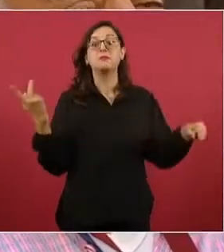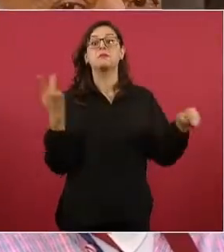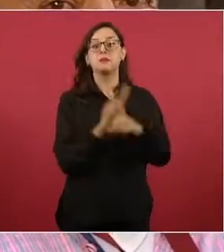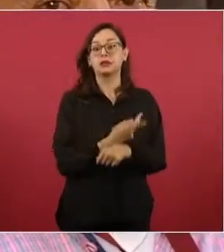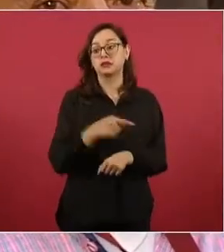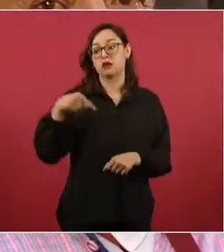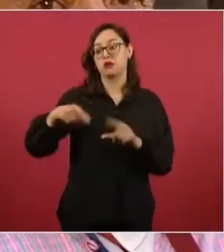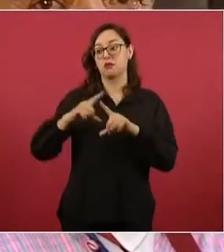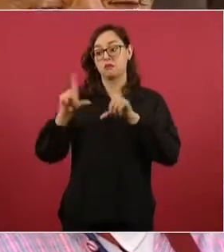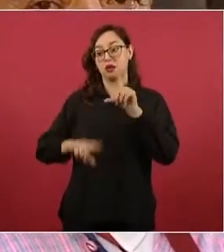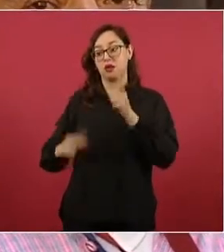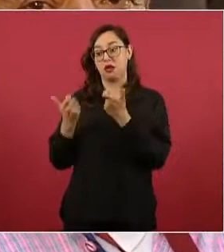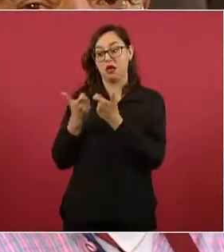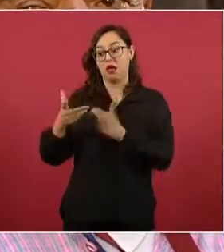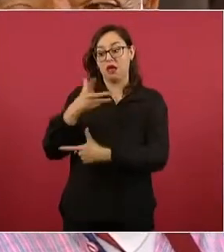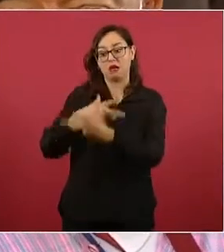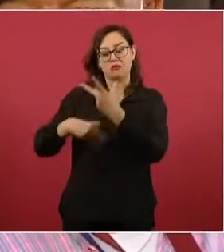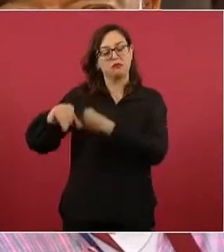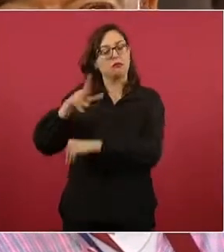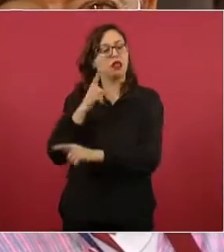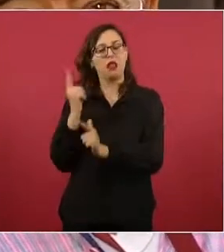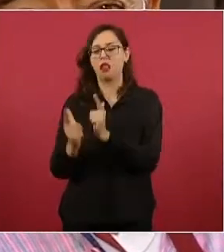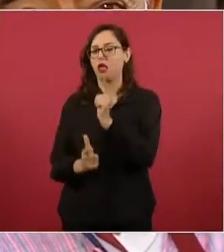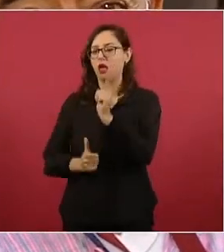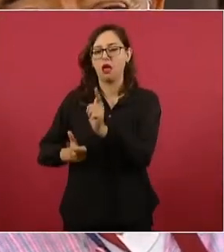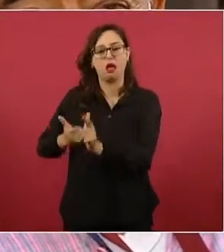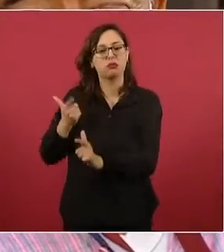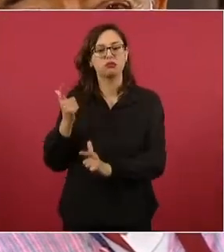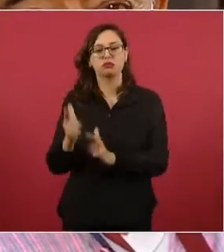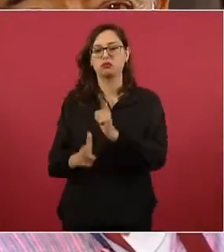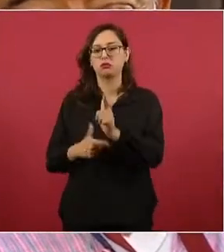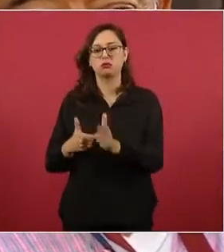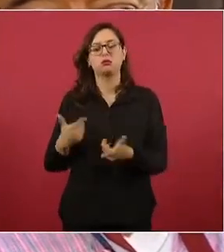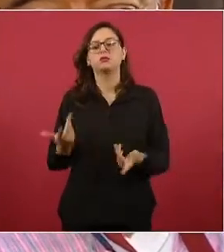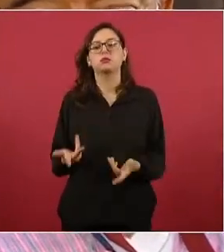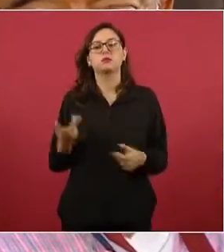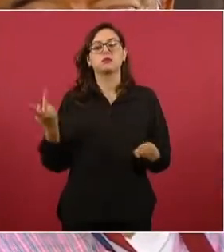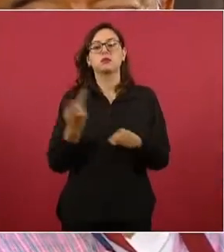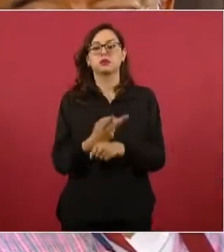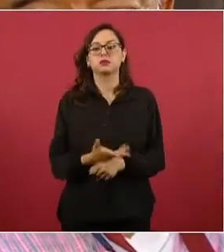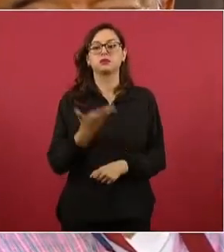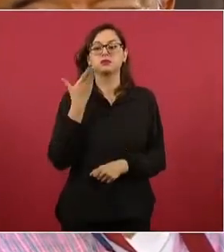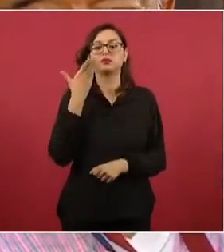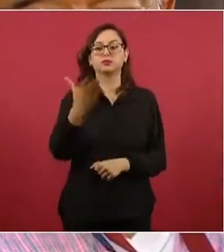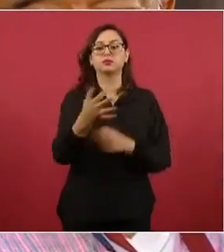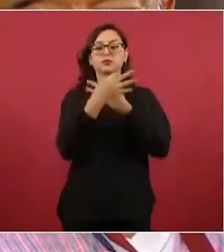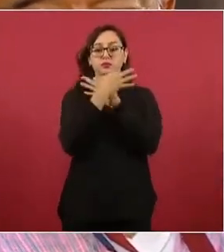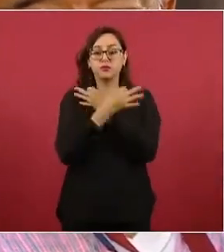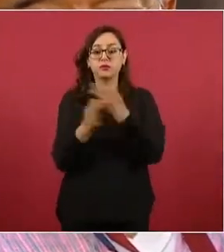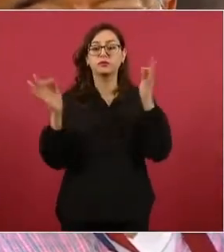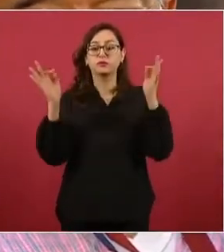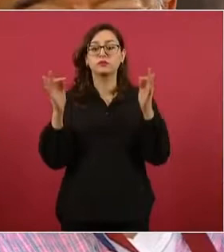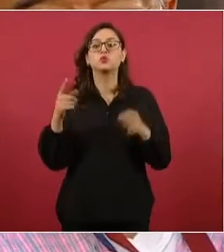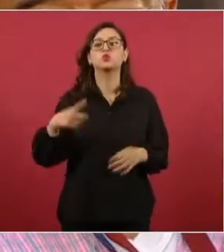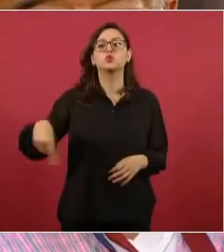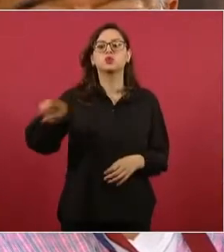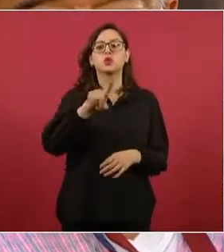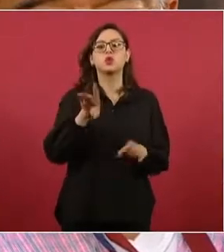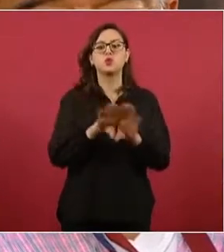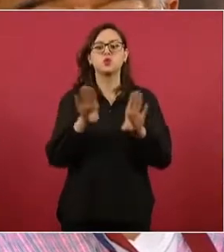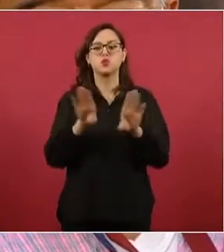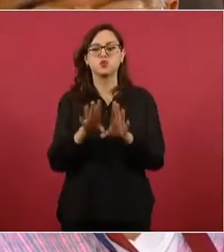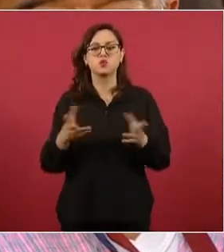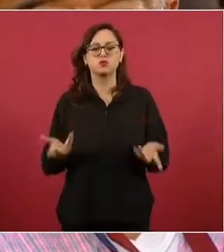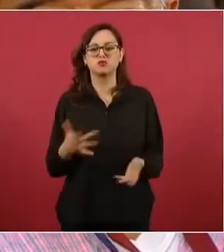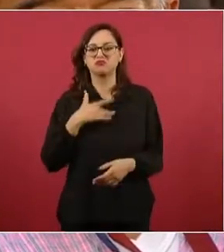recuperación económica después de la pandemia. ¿Qué mensaje enviaría usted a sus compatriotas, los cuales